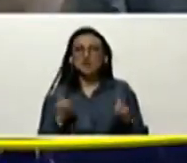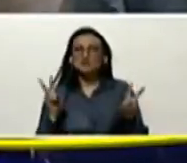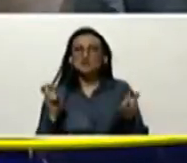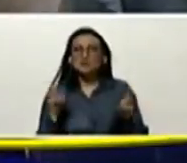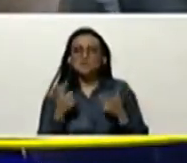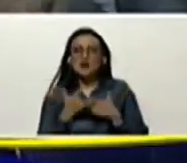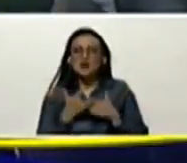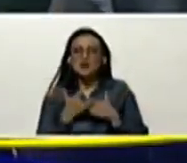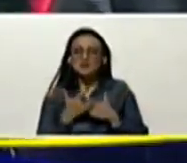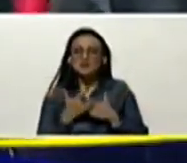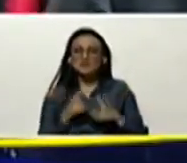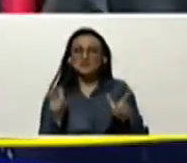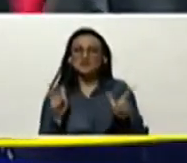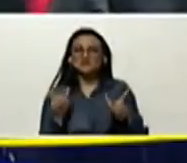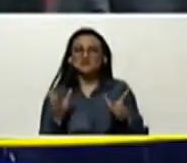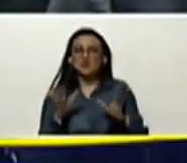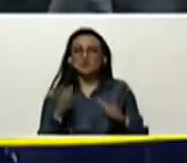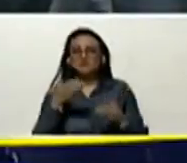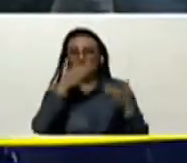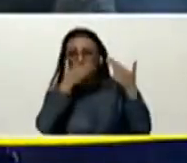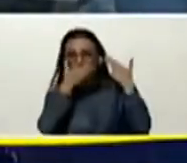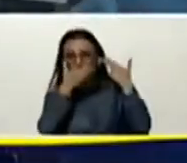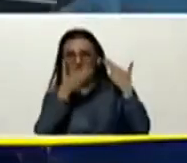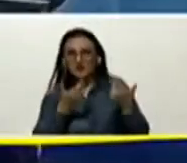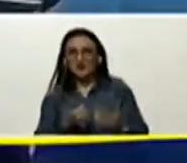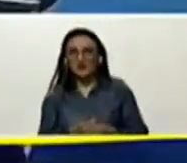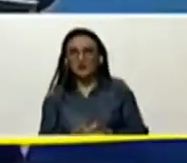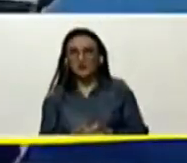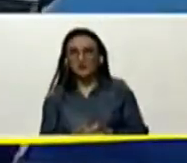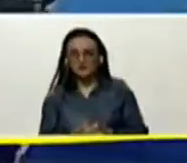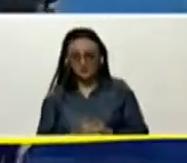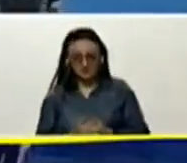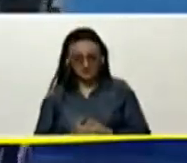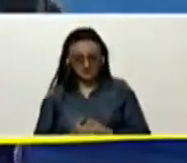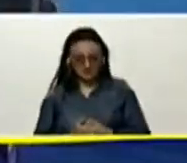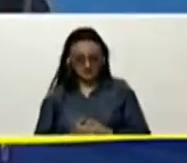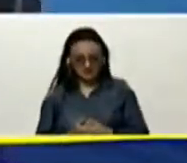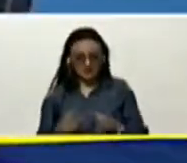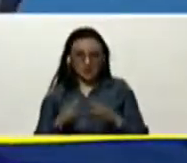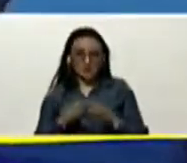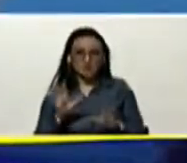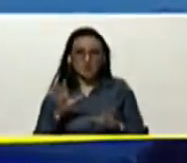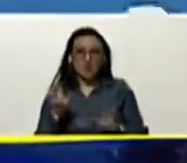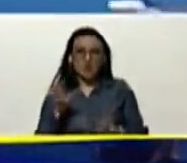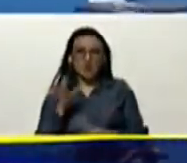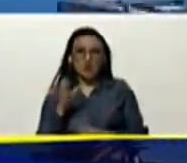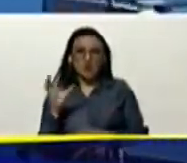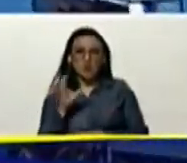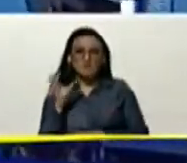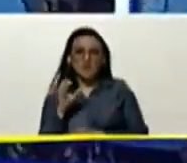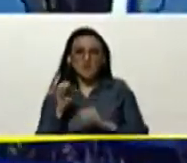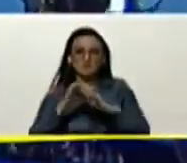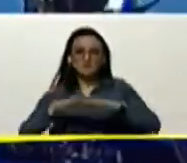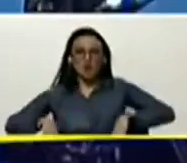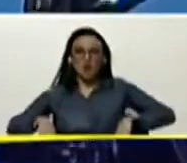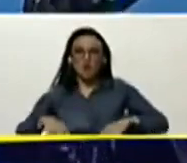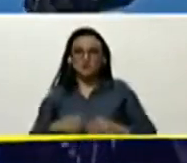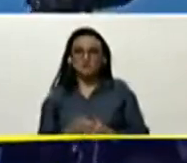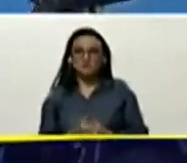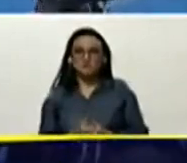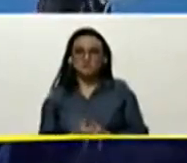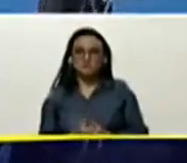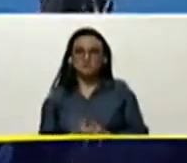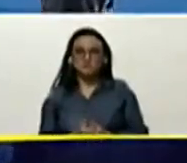liberación de los secuestrados y la oligarquía y el ejército colombiano tumbó todo eso, y